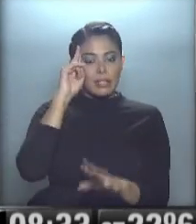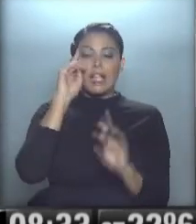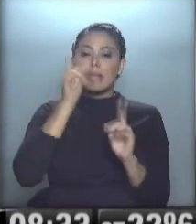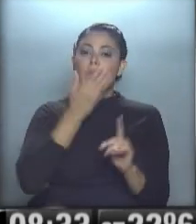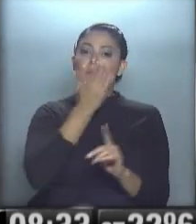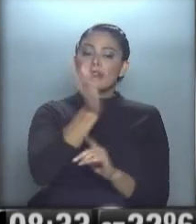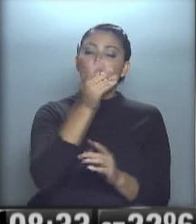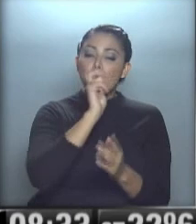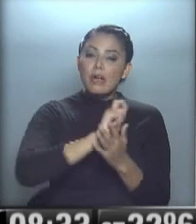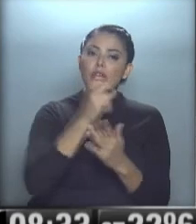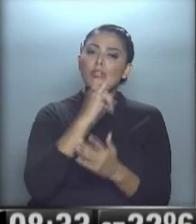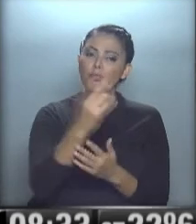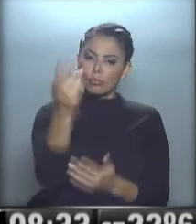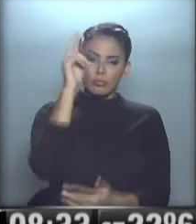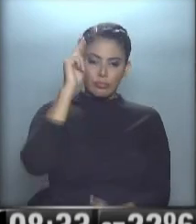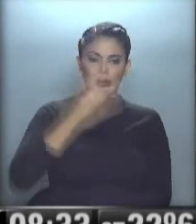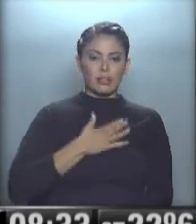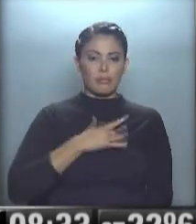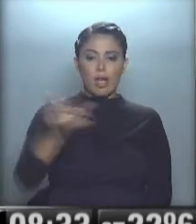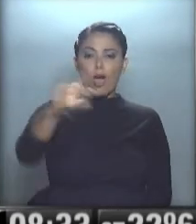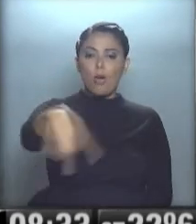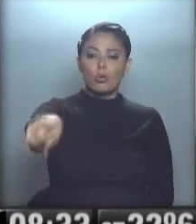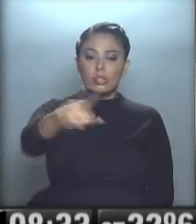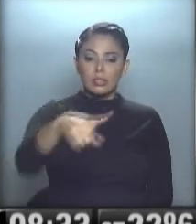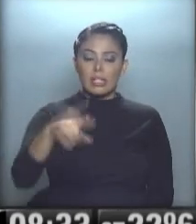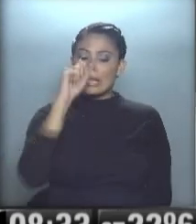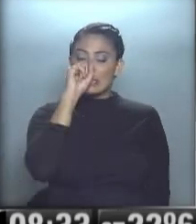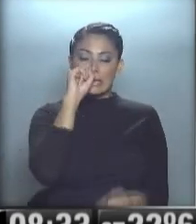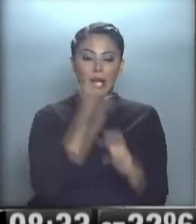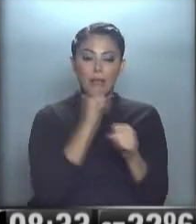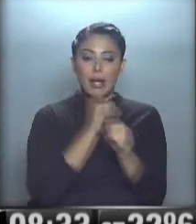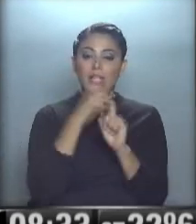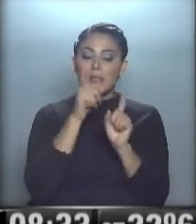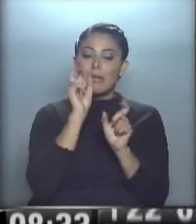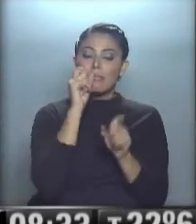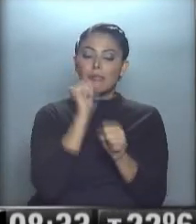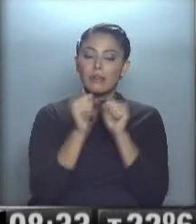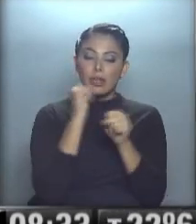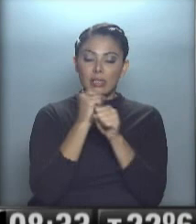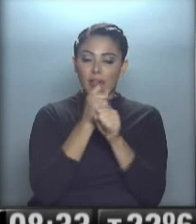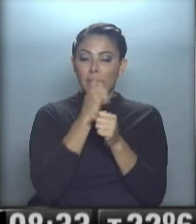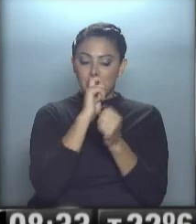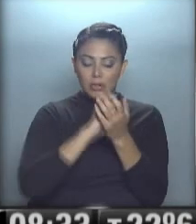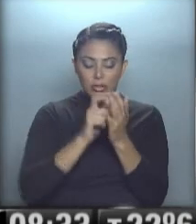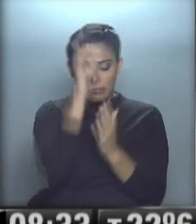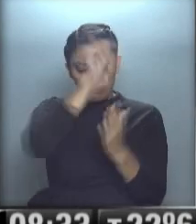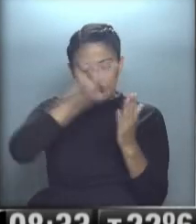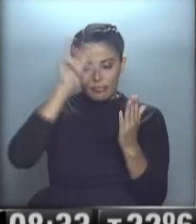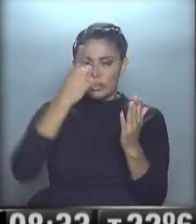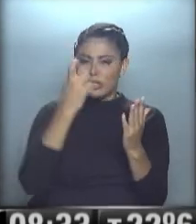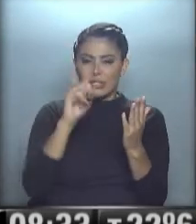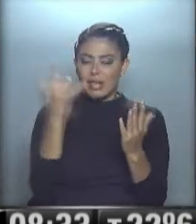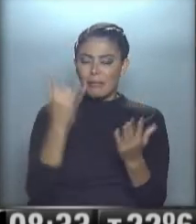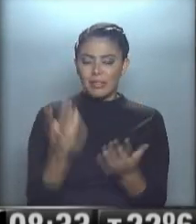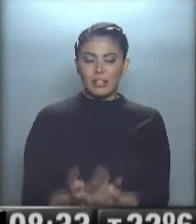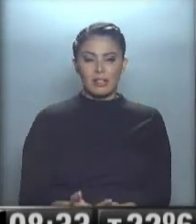pedimos respeto a los periodistas, a ustedes quienes ejercen la labor y a los columnistas, en el sentido siguiente: no es necesario mentir.